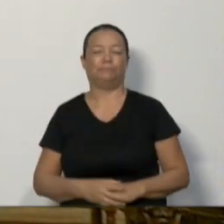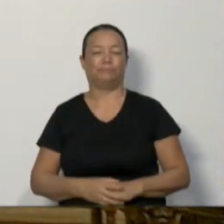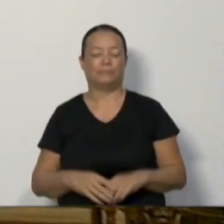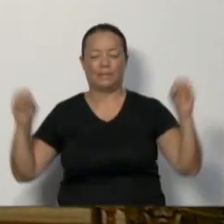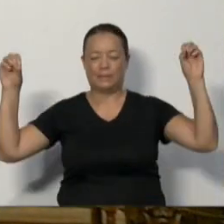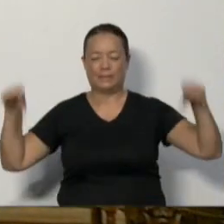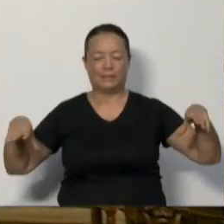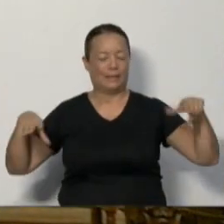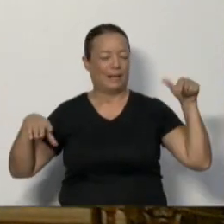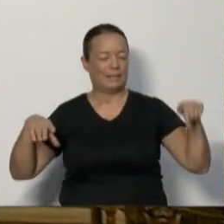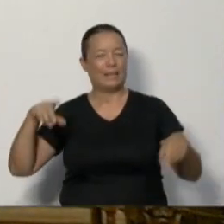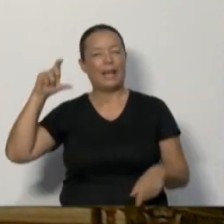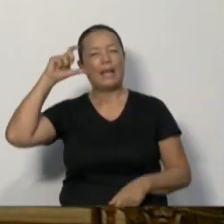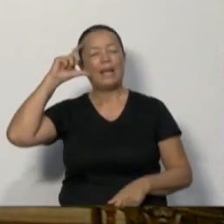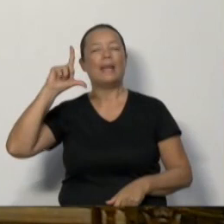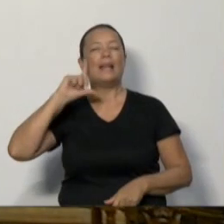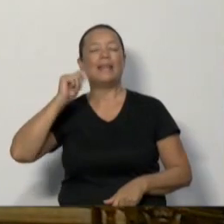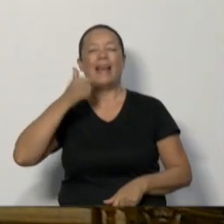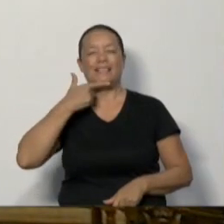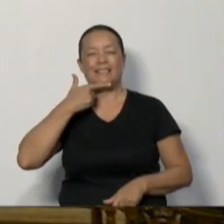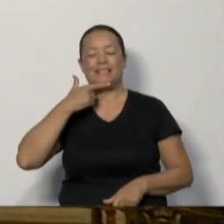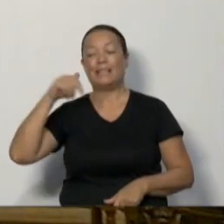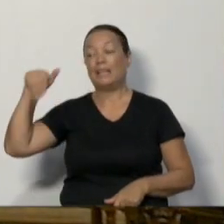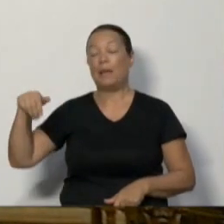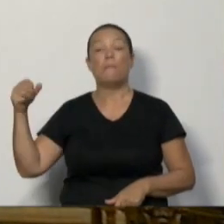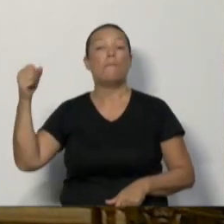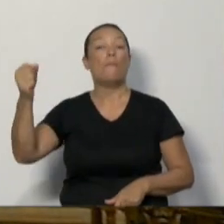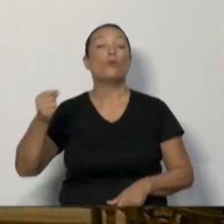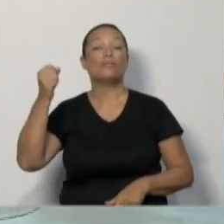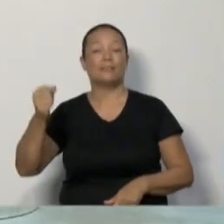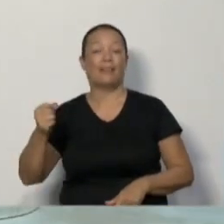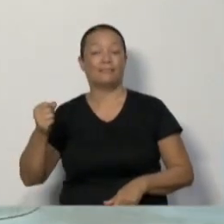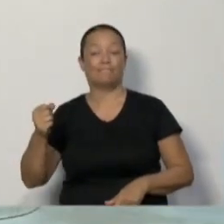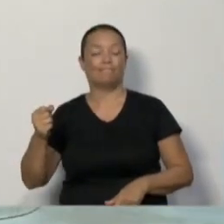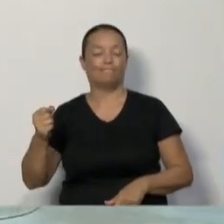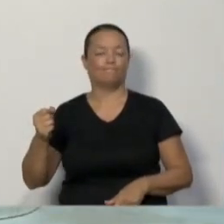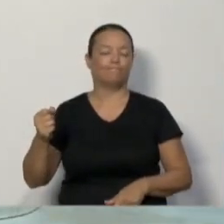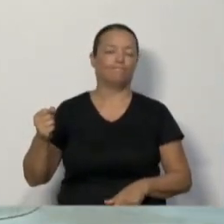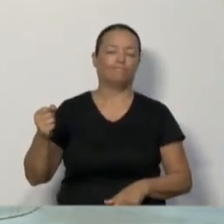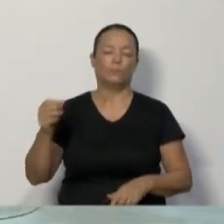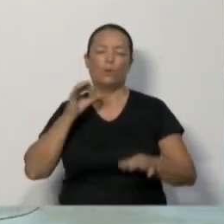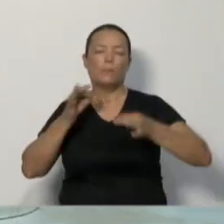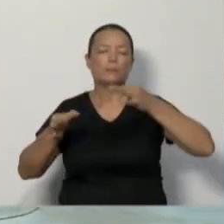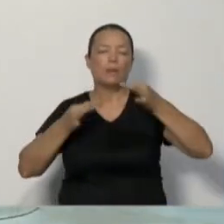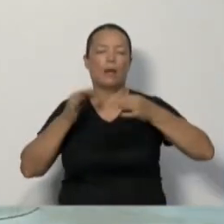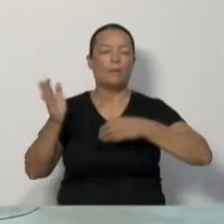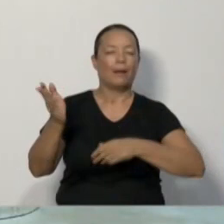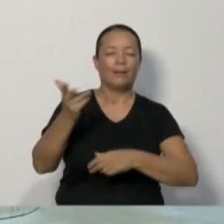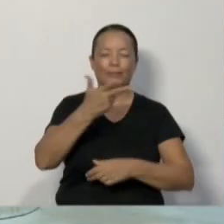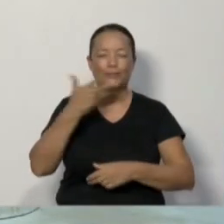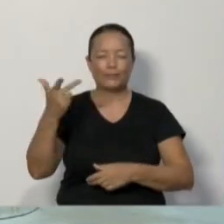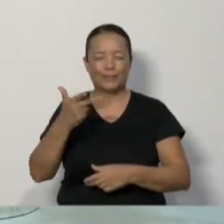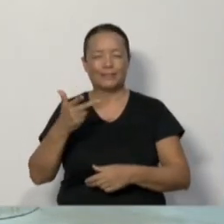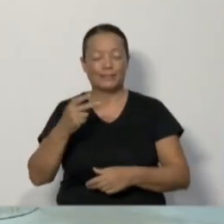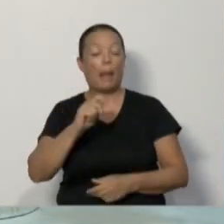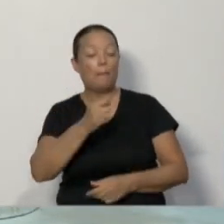aparecieron Elías y Moisés conversando con Jesús. Pedro dijo a Jesús: Maestro,